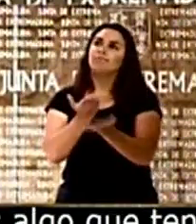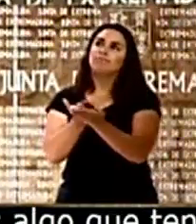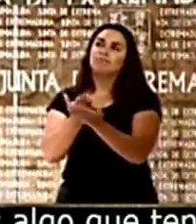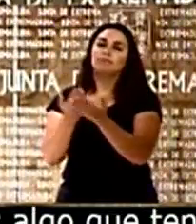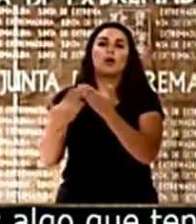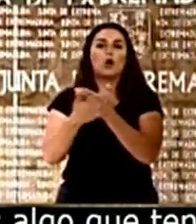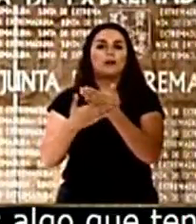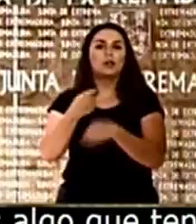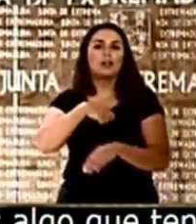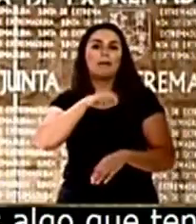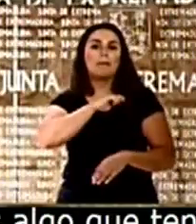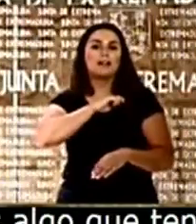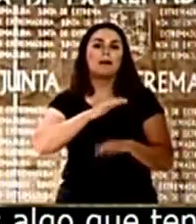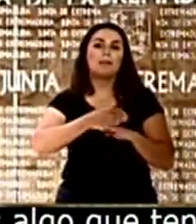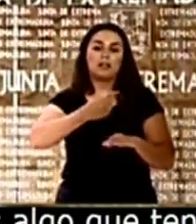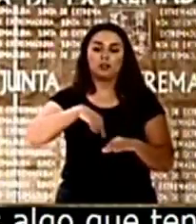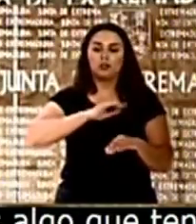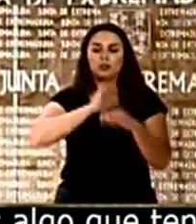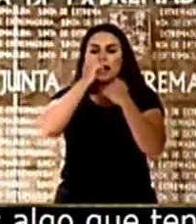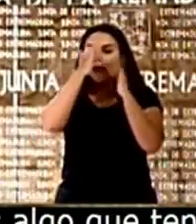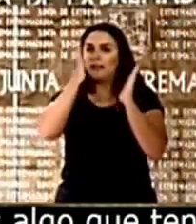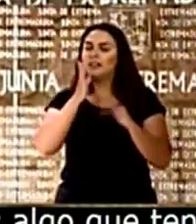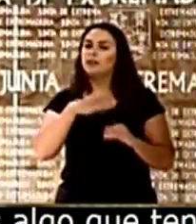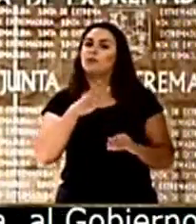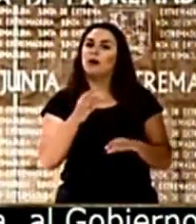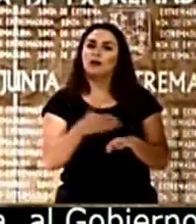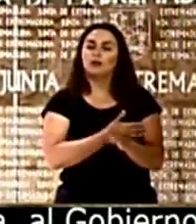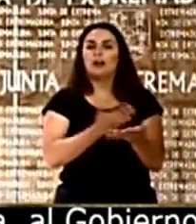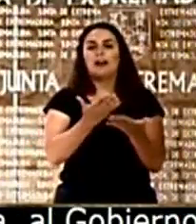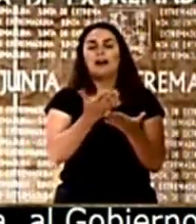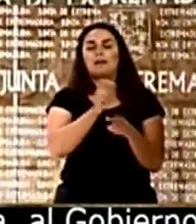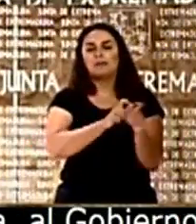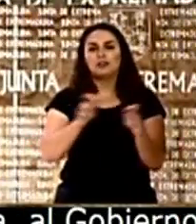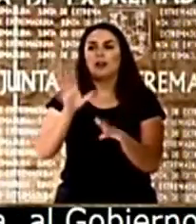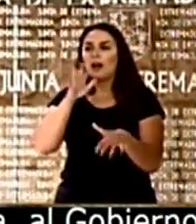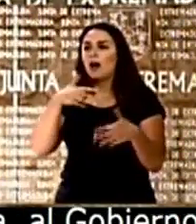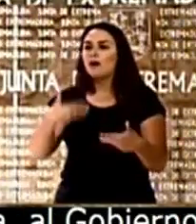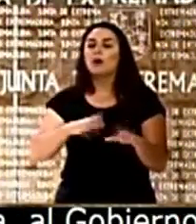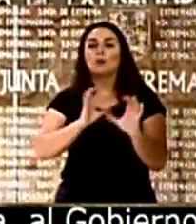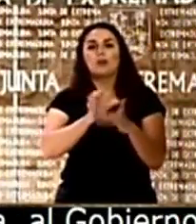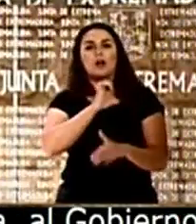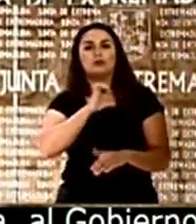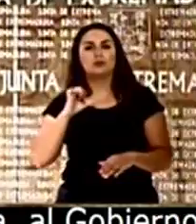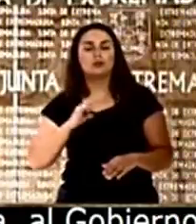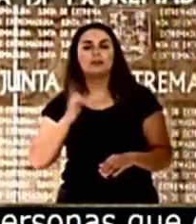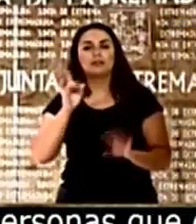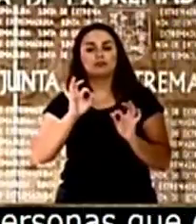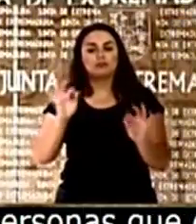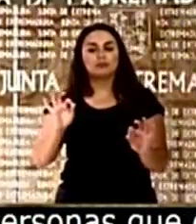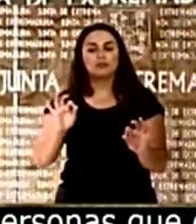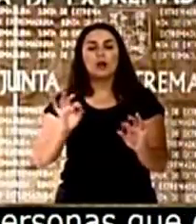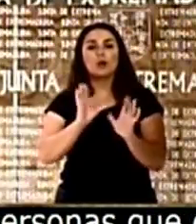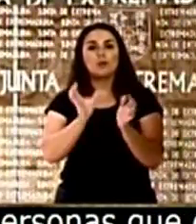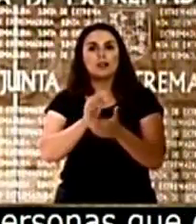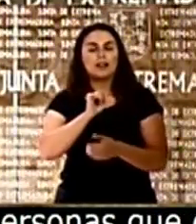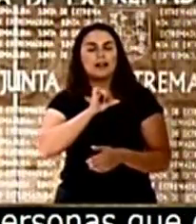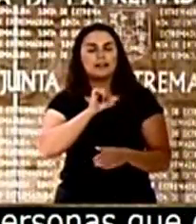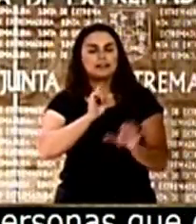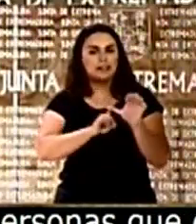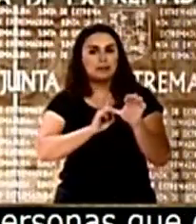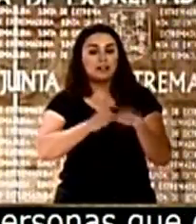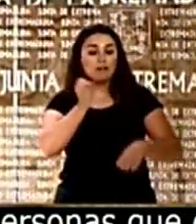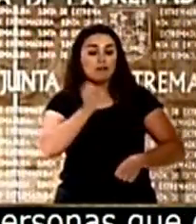España, para que podamos atender a todas las personas que en estos momentos las comunidades autónomas y en concreto la comunidad extremeña no tiene